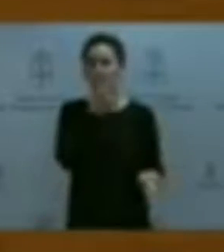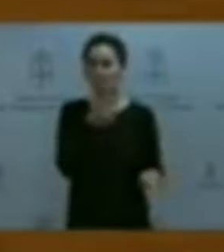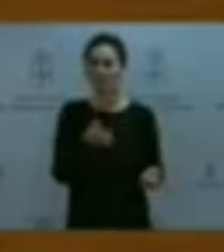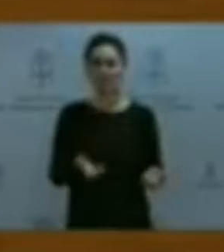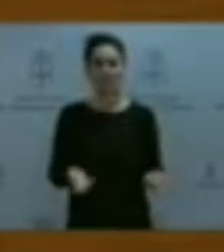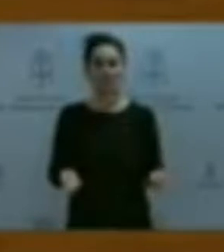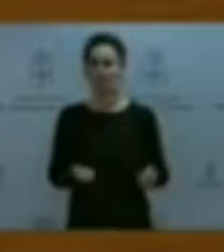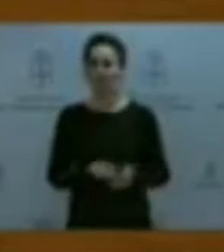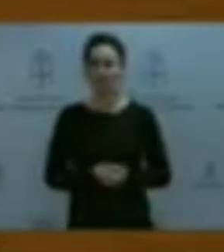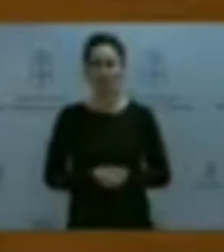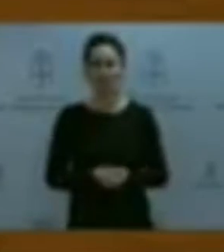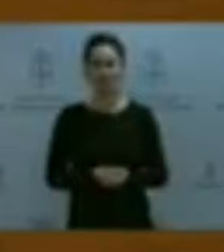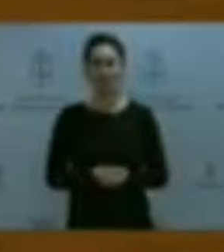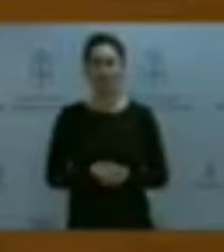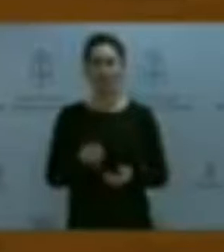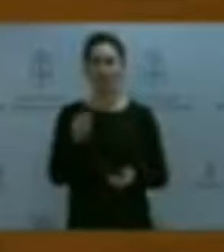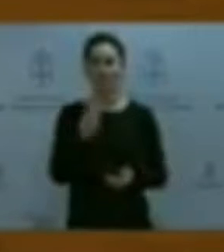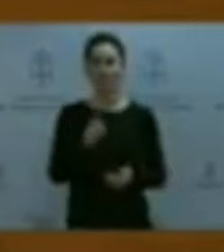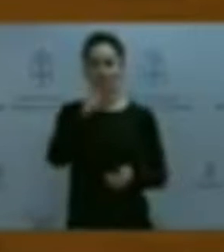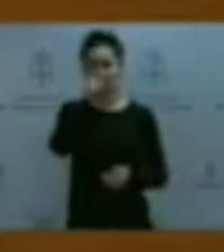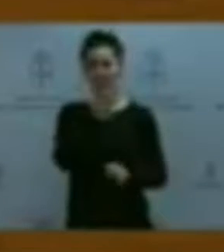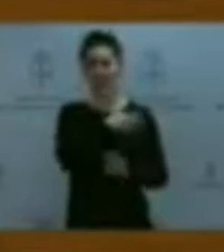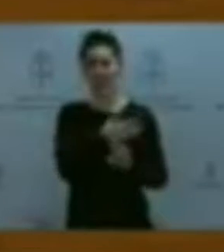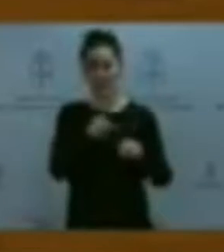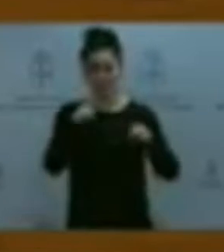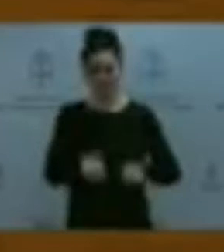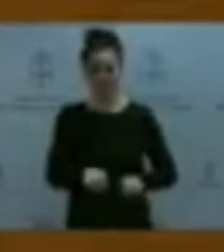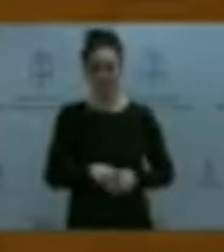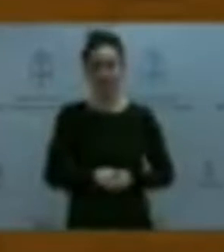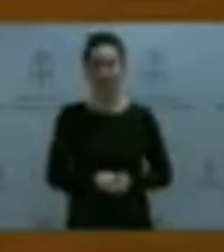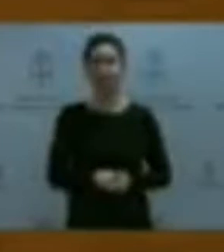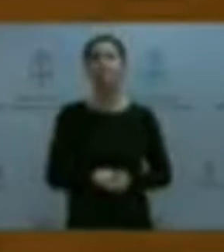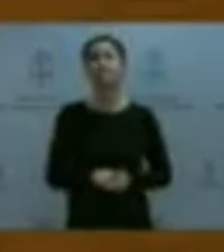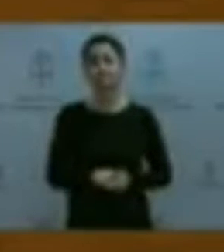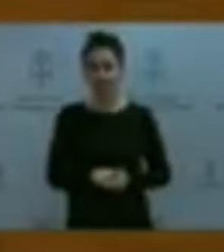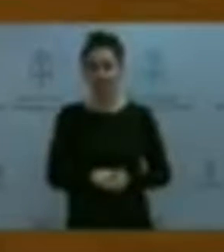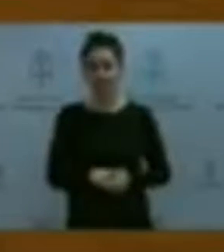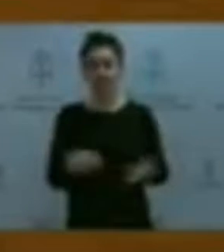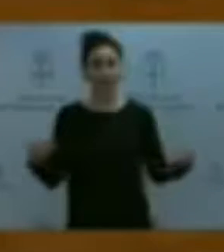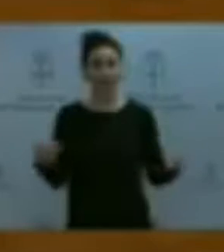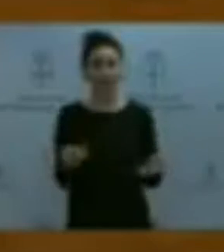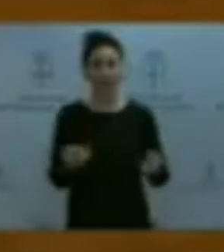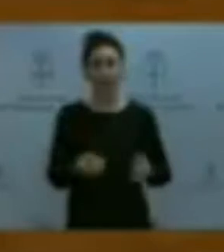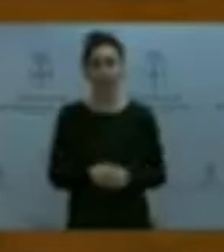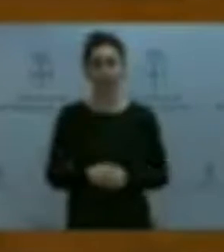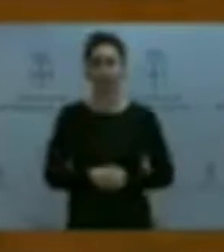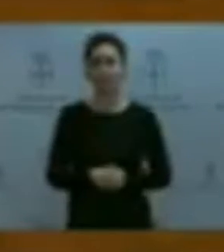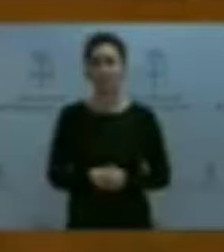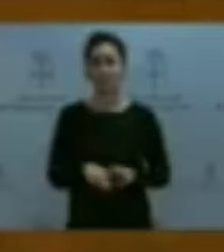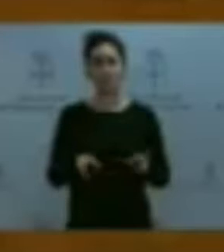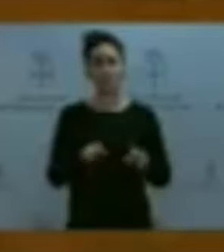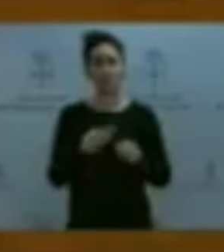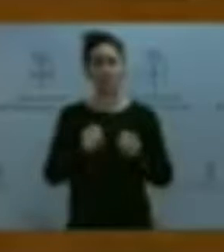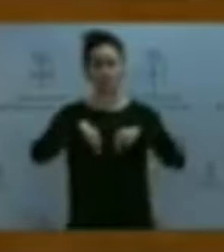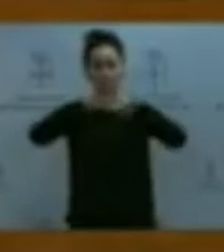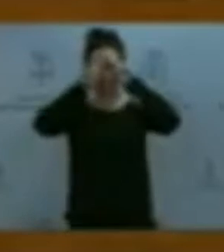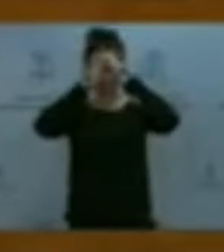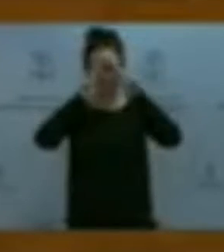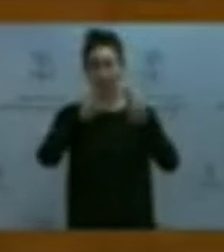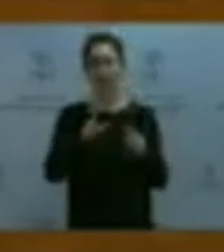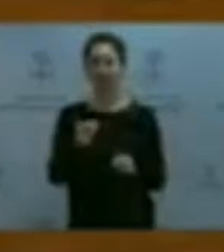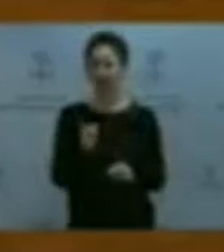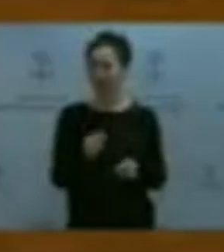después, ¿qué tenemos? Pues mire, sí, tenemos un nuevo hospital que nos costó a los asturianos 300